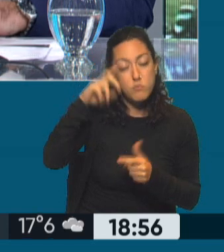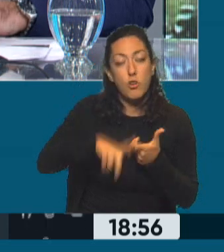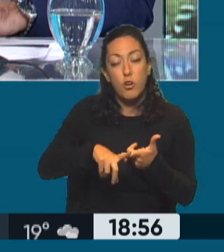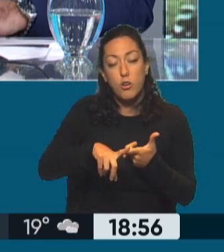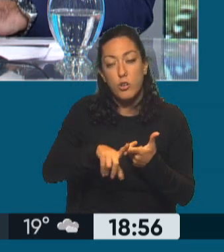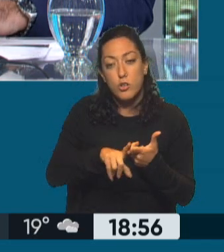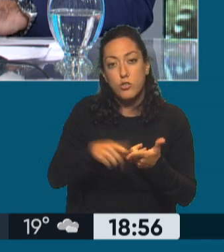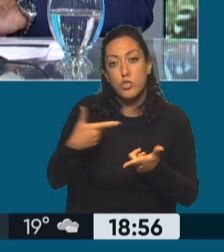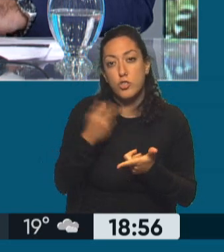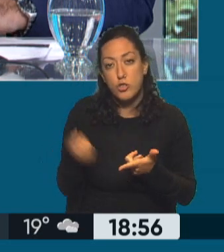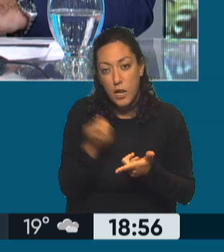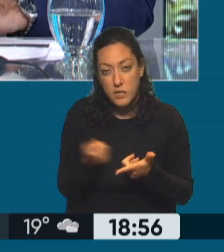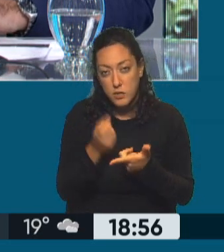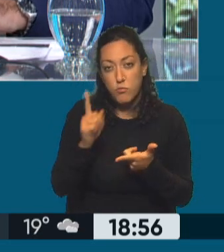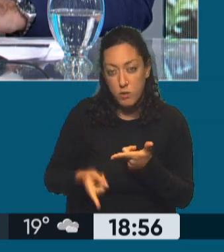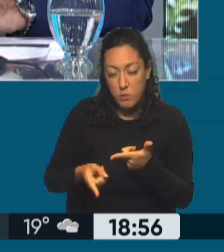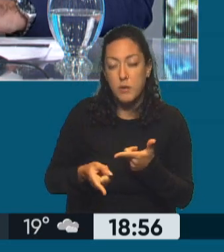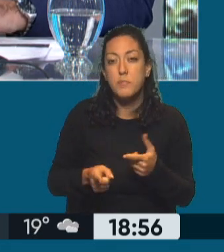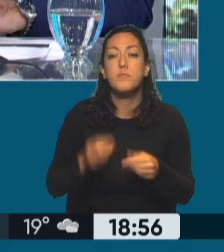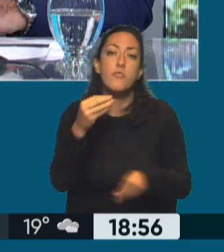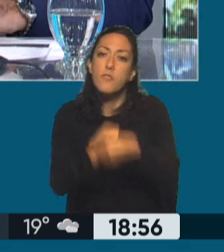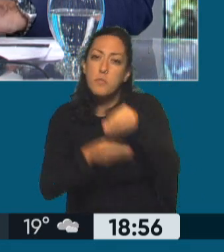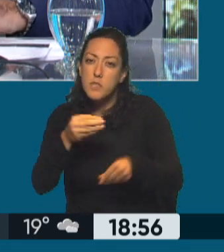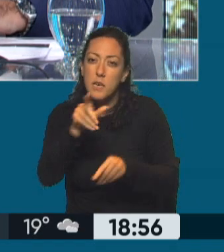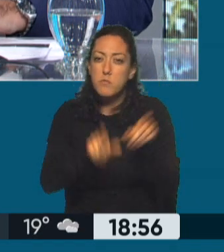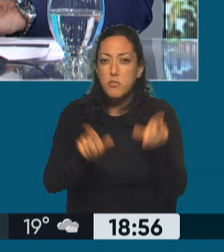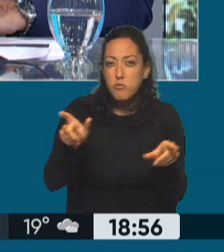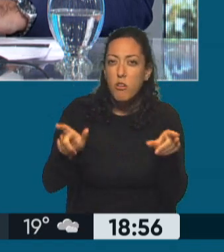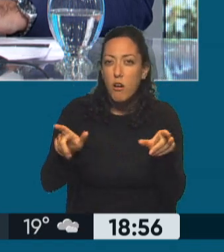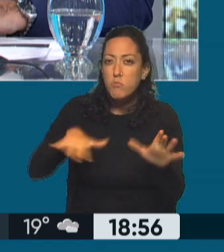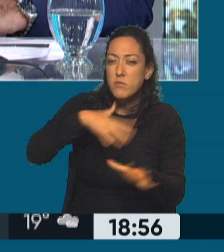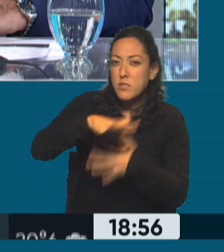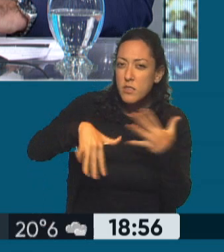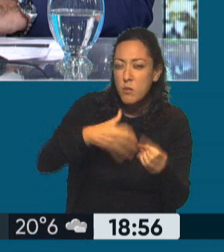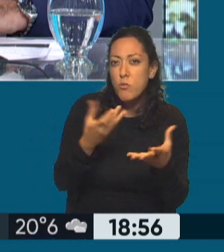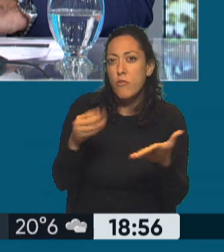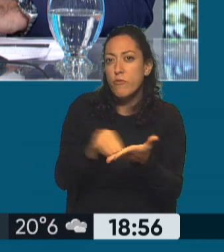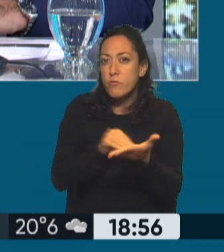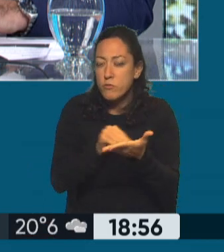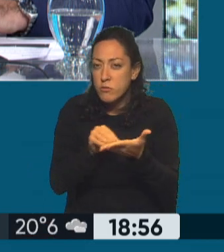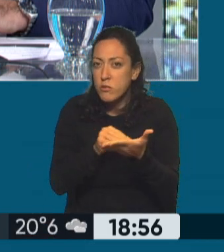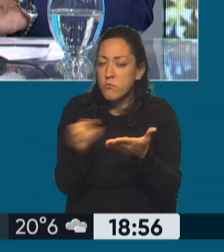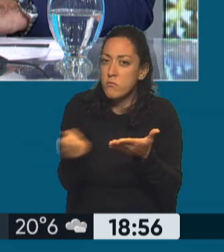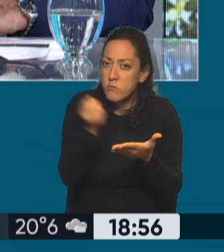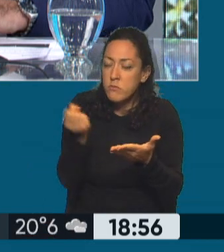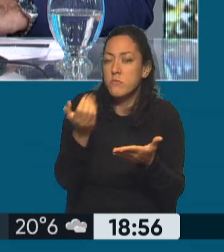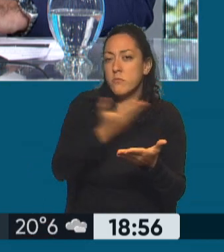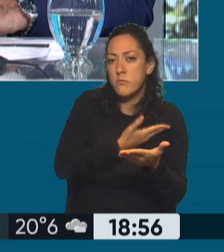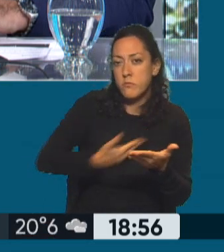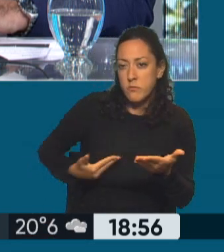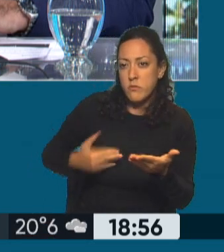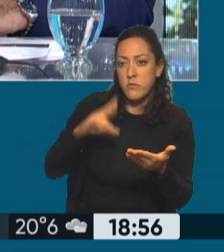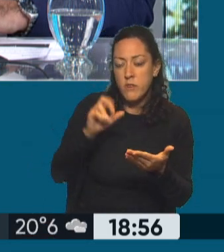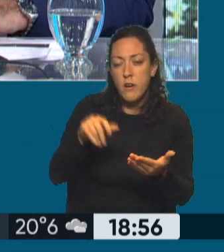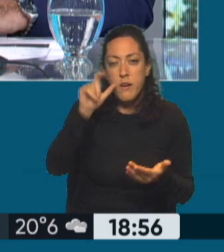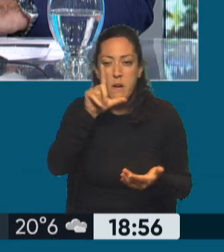por el socialismo, y además había familiares en el medio también, porque un alto funcionario del Ministerio de Justicia de la provincia, de apellido